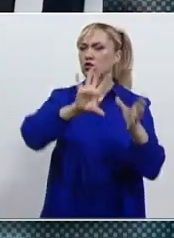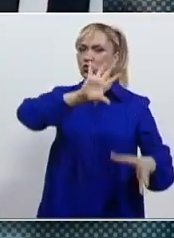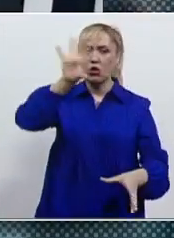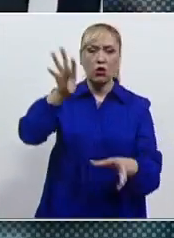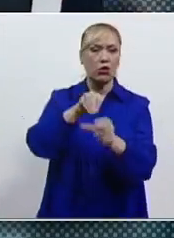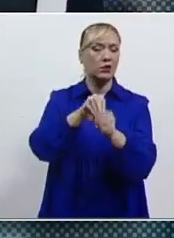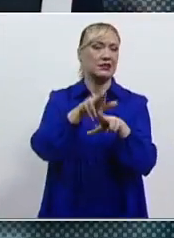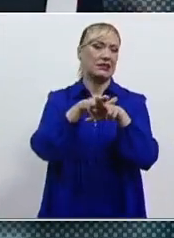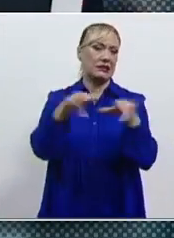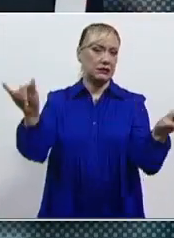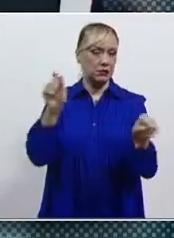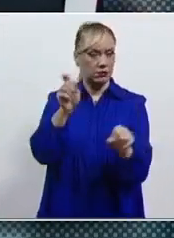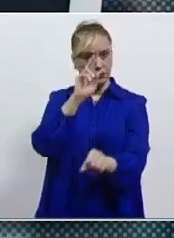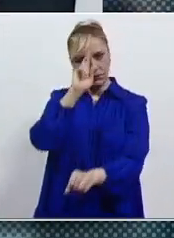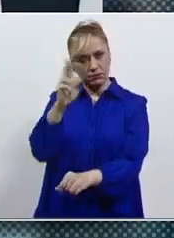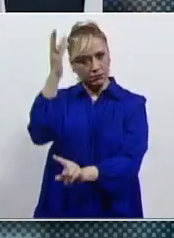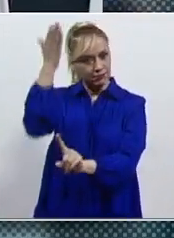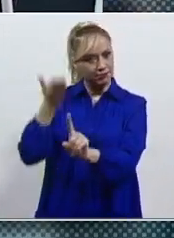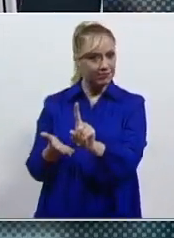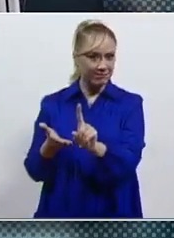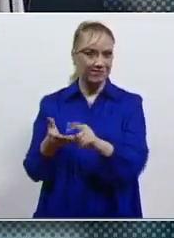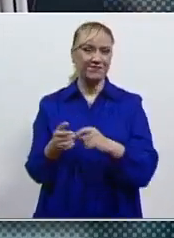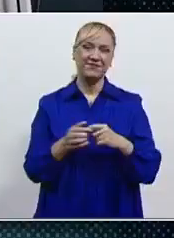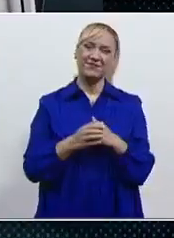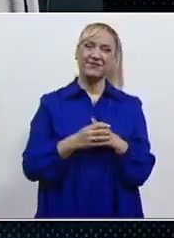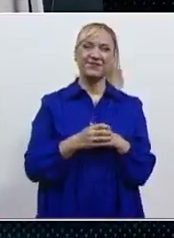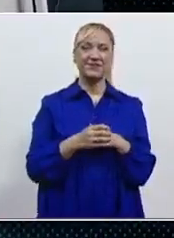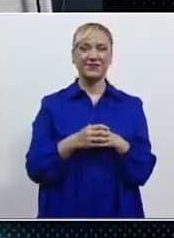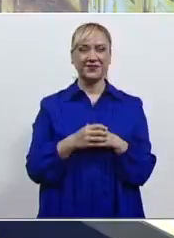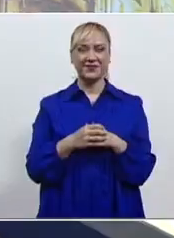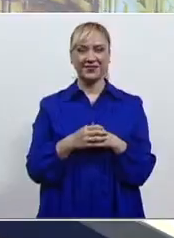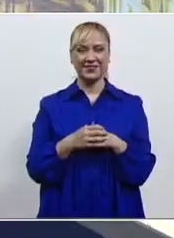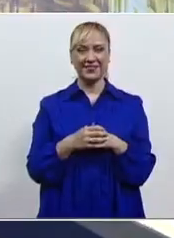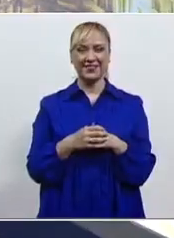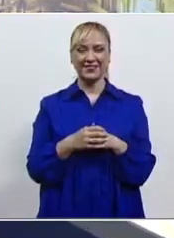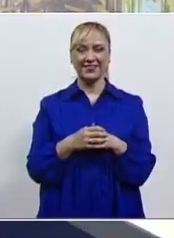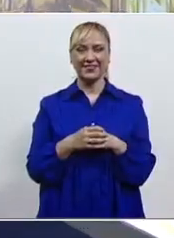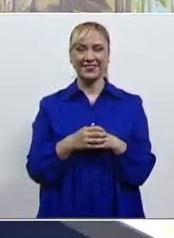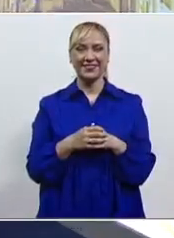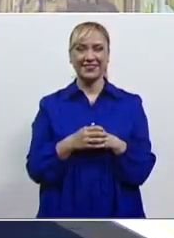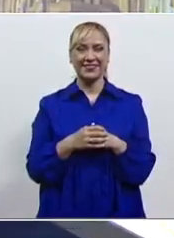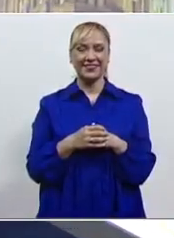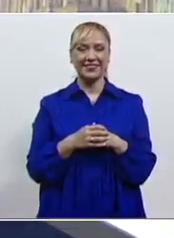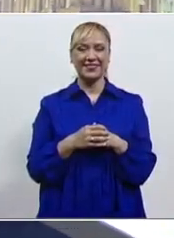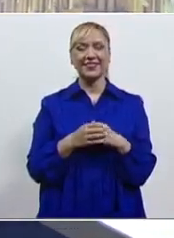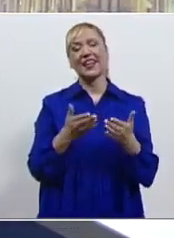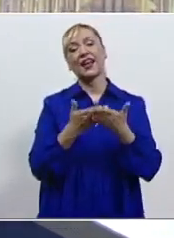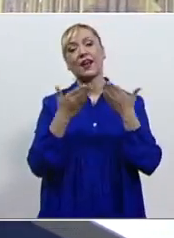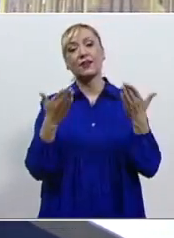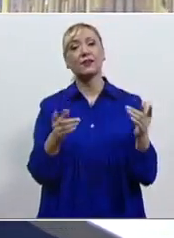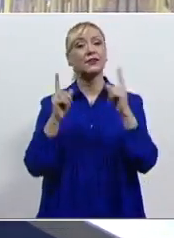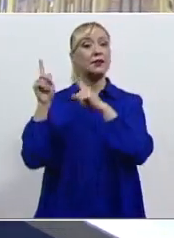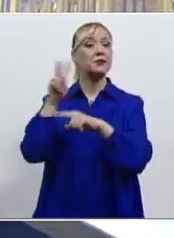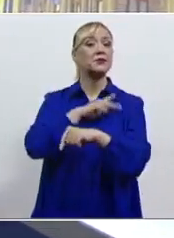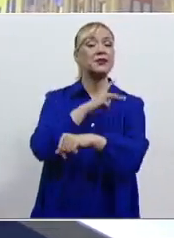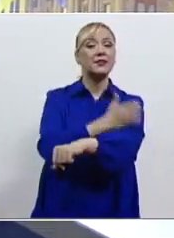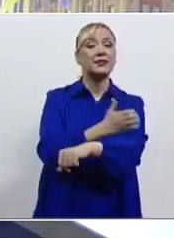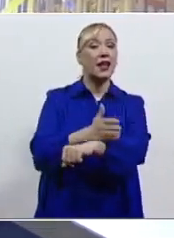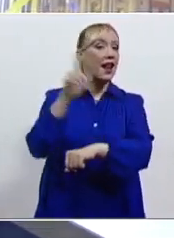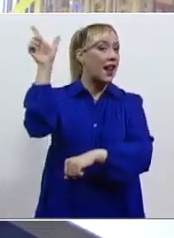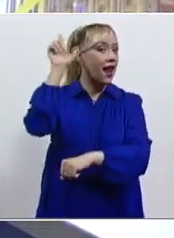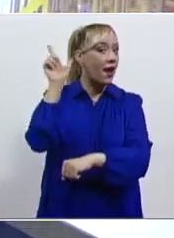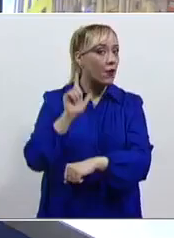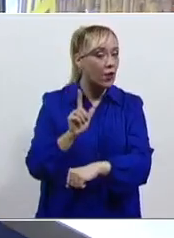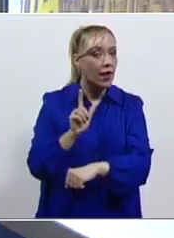canal del Poder Judicial de la Federación, Lilian Moreno. Y ahora nos enlazamos con nuestra compañera Laura